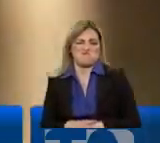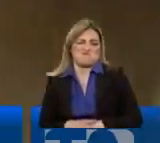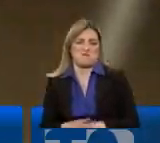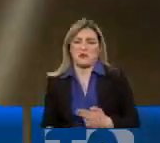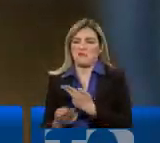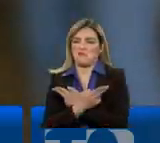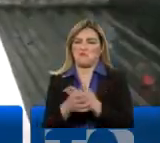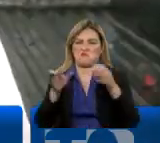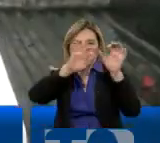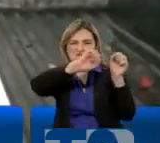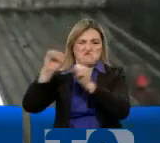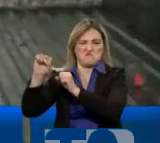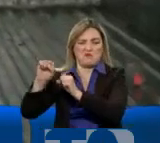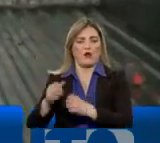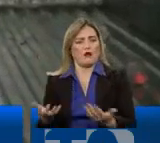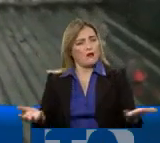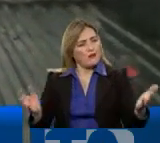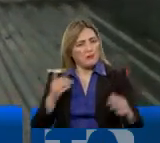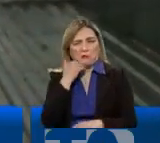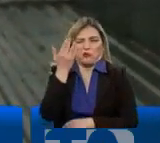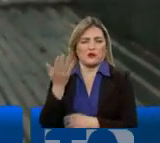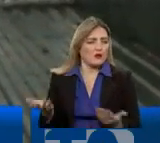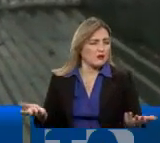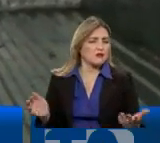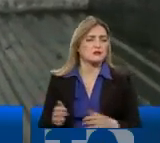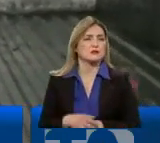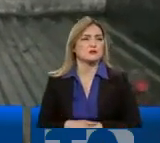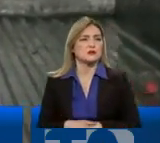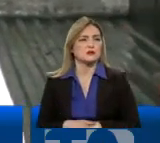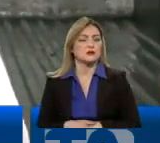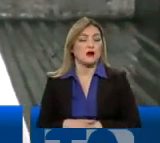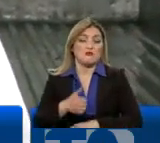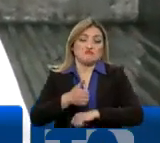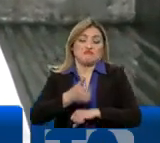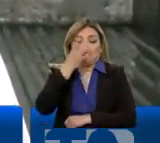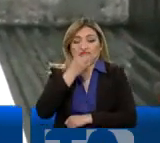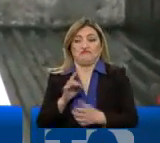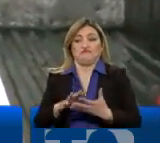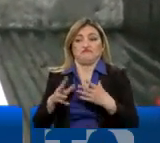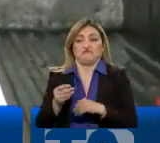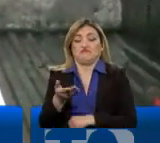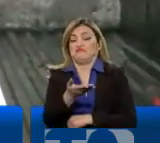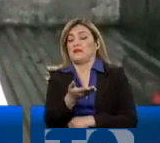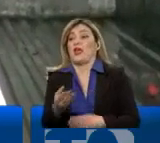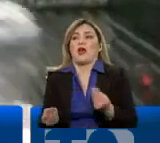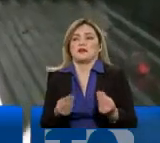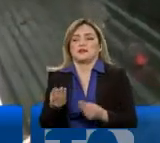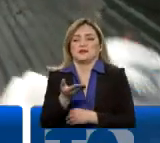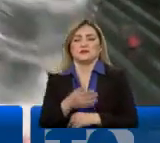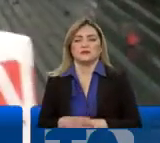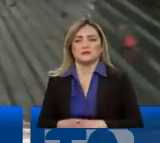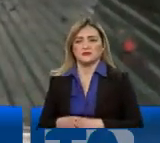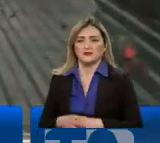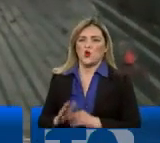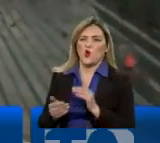a la clausura anterior. Esa parte ahorita se espera la resolución ya de las autoridades para ver qué se va a tomar. Cuando hay